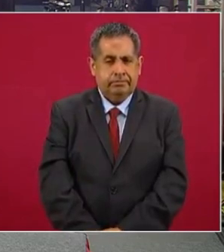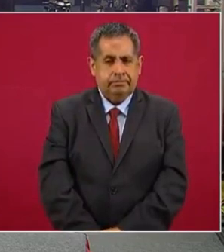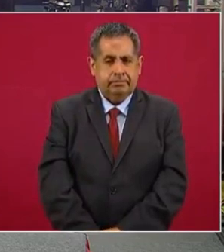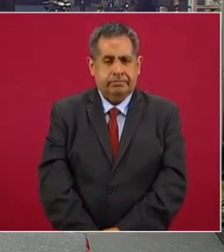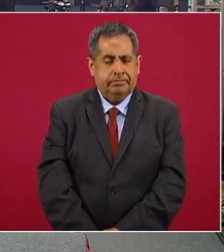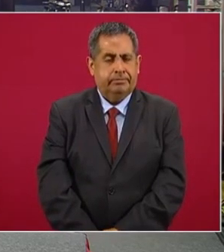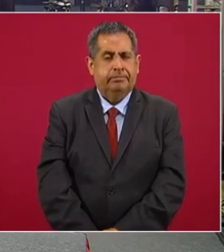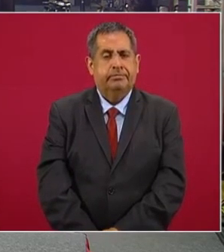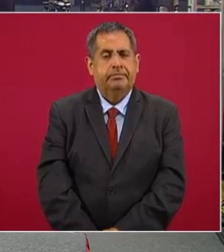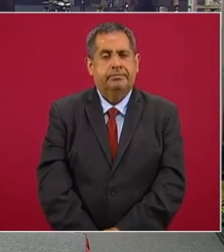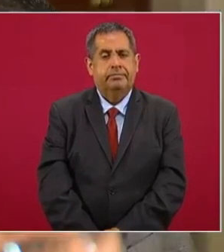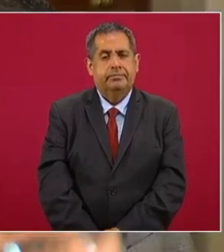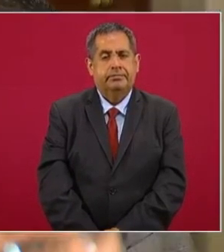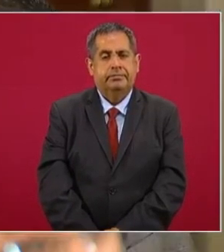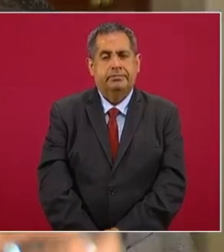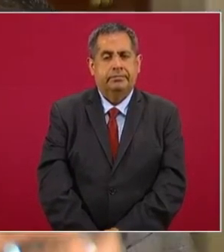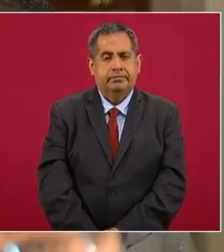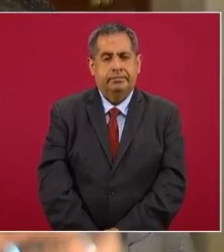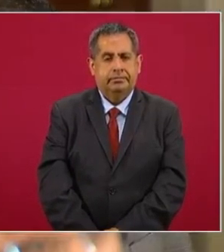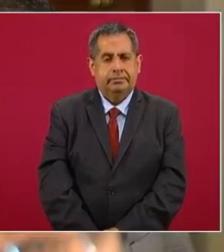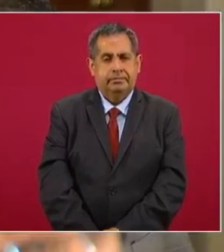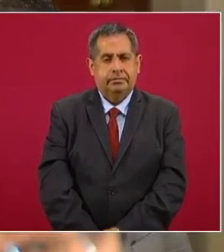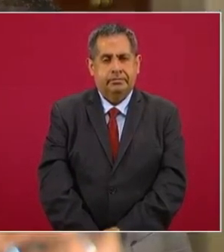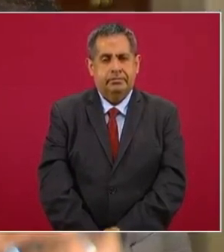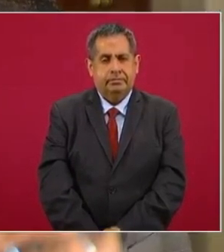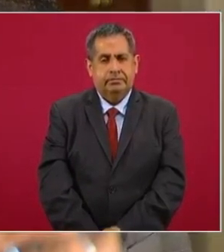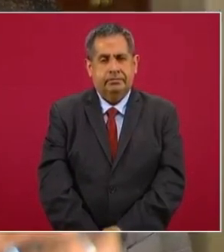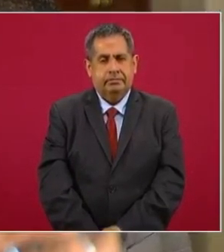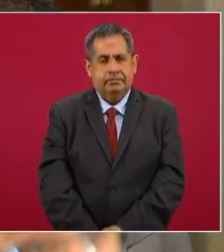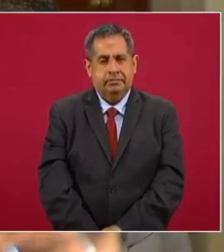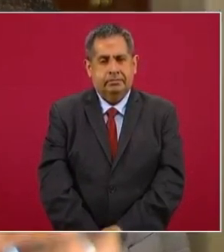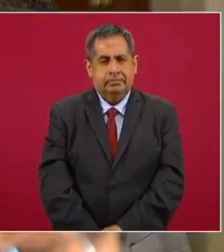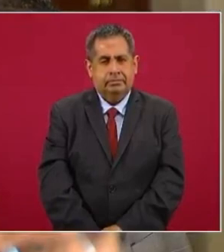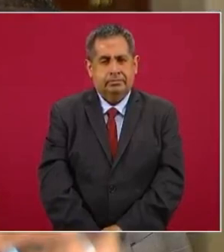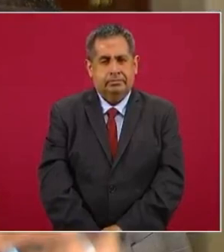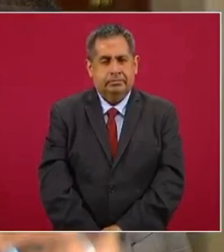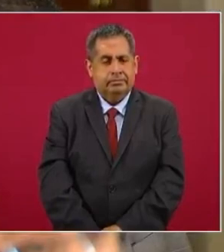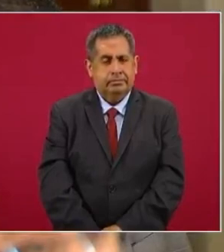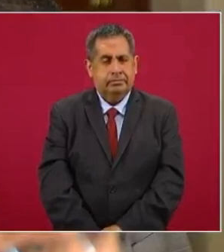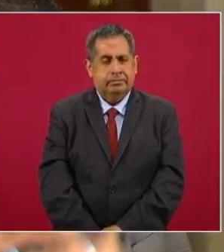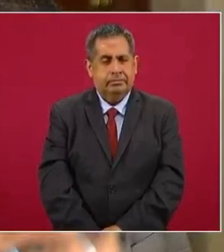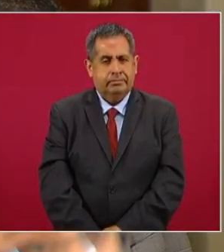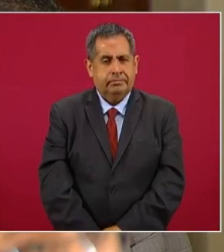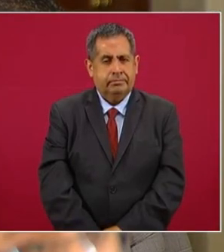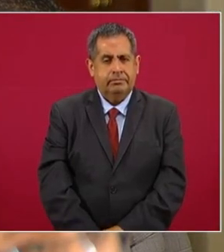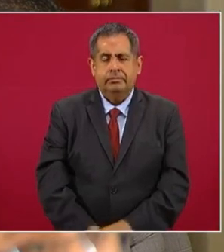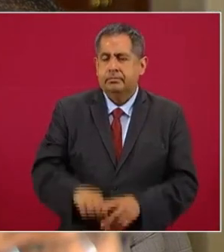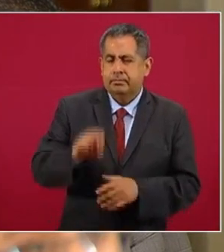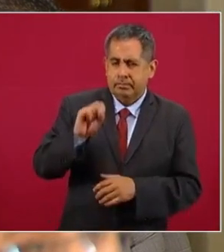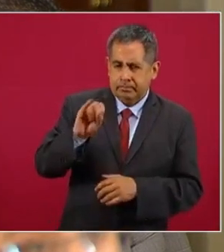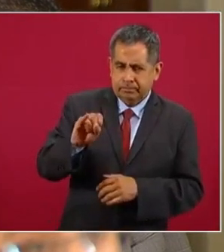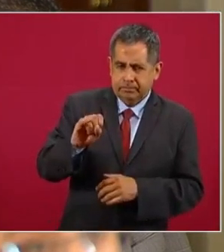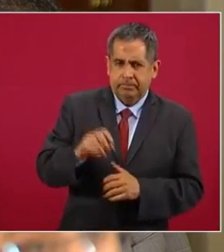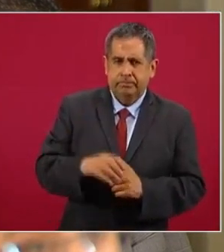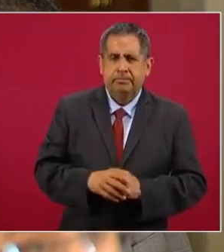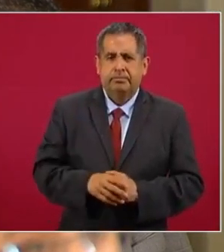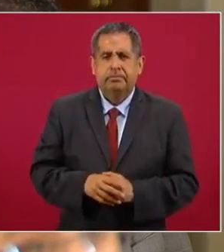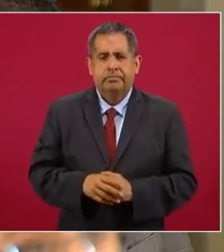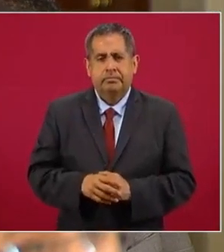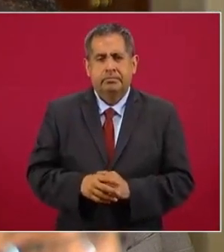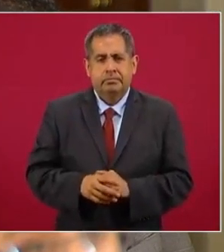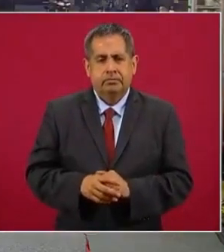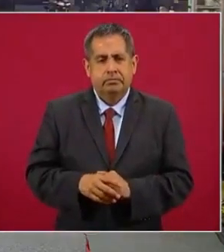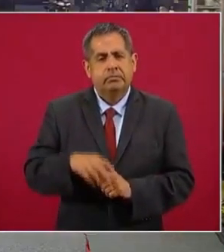el secretario estatal, Alberto Capela, que ya estuvo en el Morelos como secretario también. Entonces, el responsable, señor presidente.